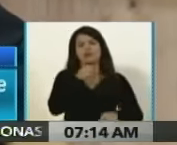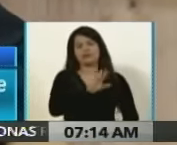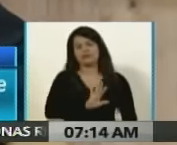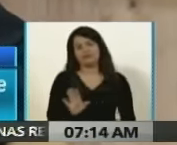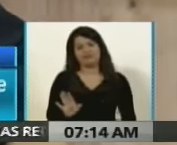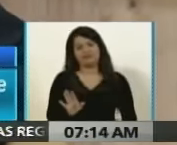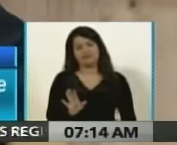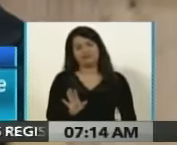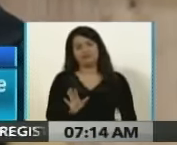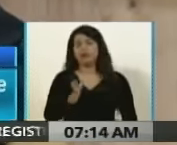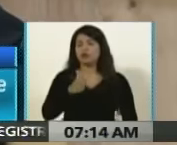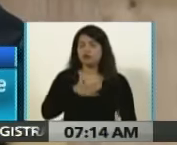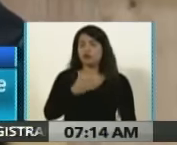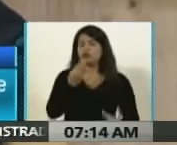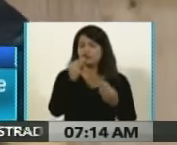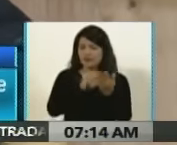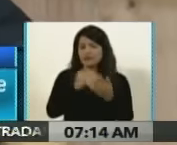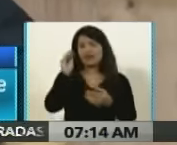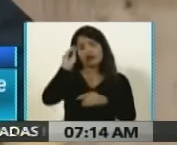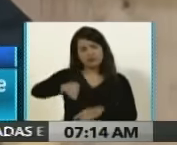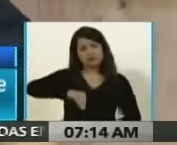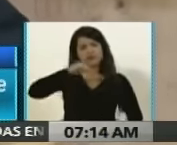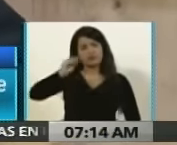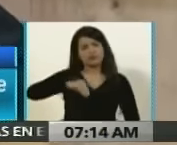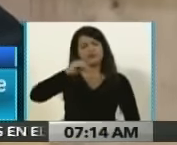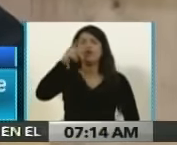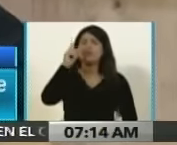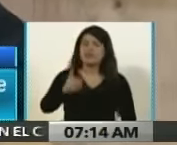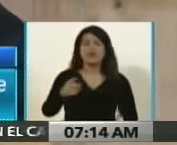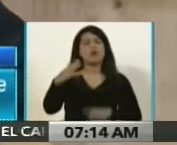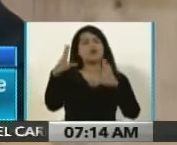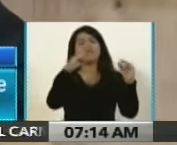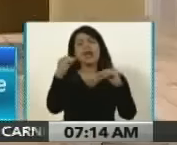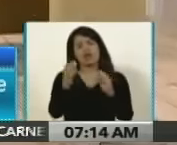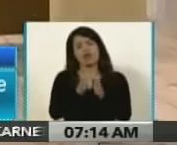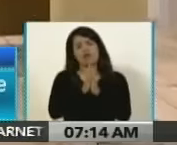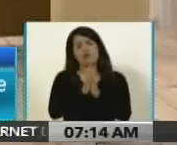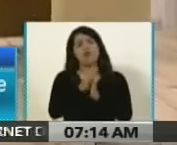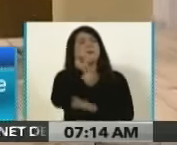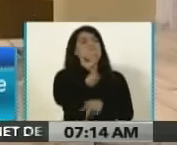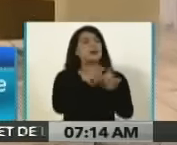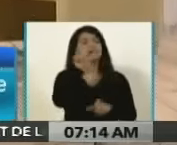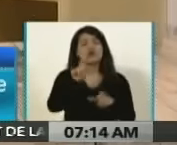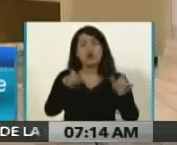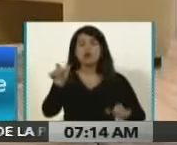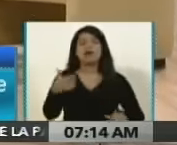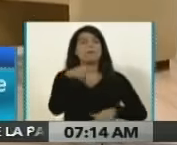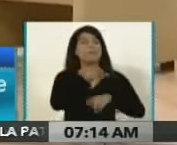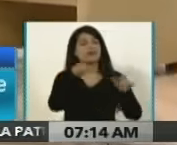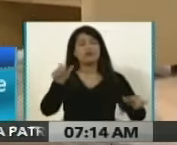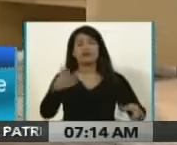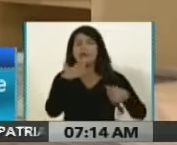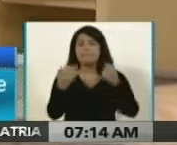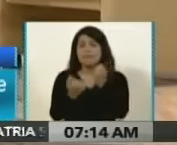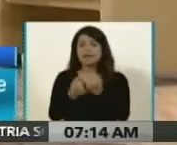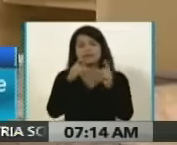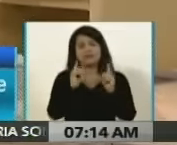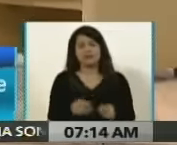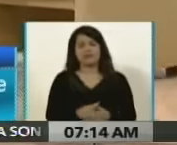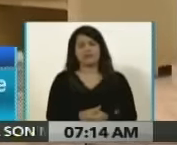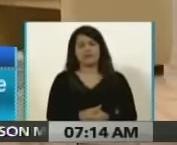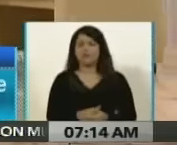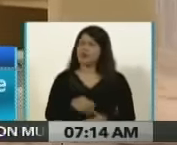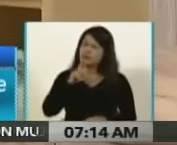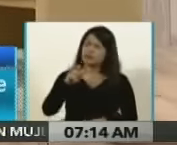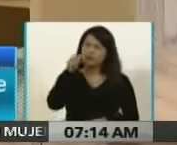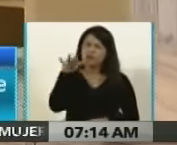lo he insistido, es que hay que hacer un diálogo entre la gente. Hay que hacer un diálogo en la base. Hay que tomar más en cuenta el pueblo.